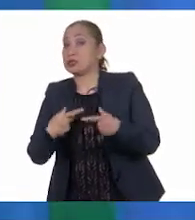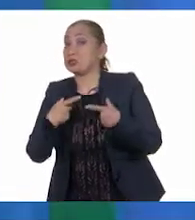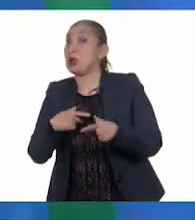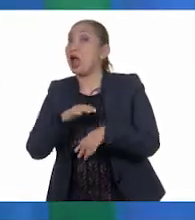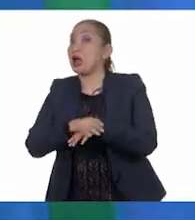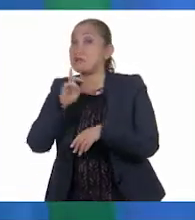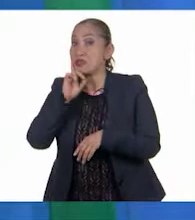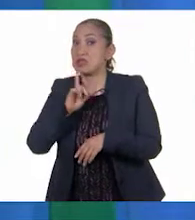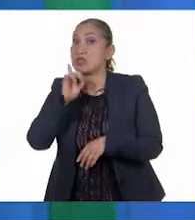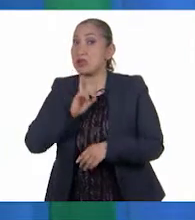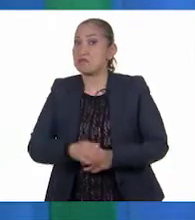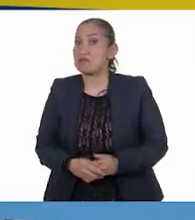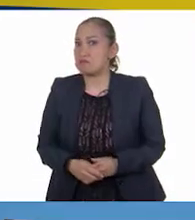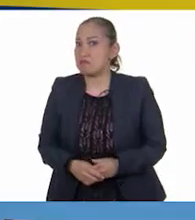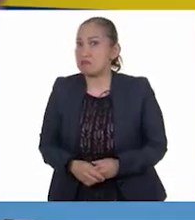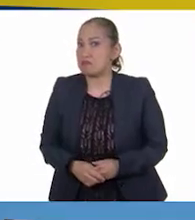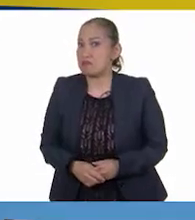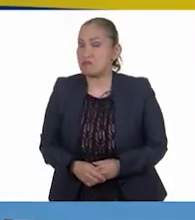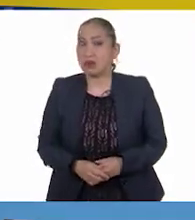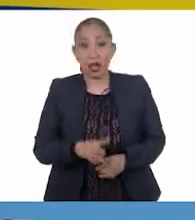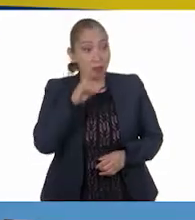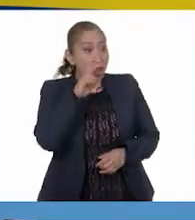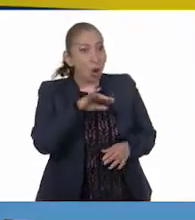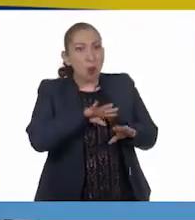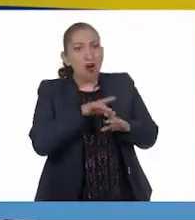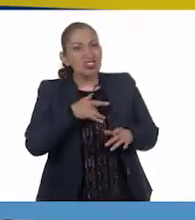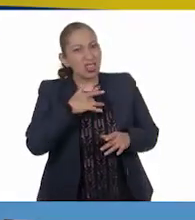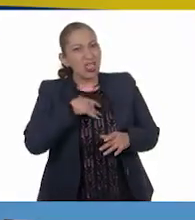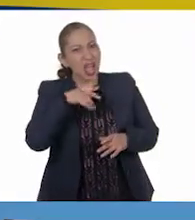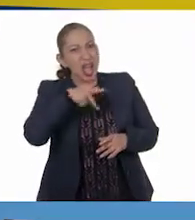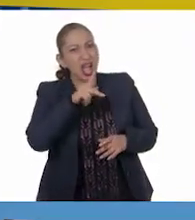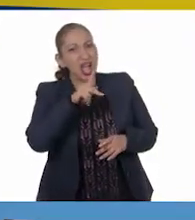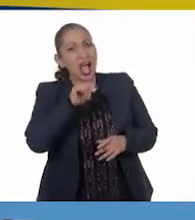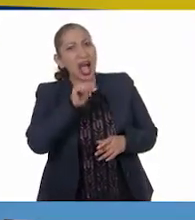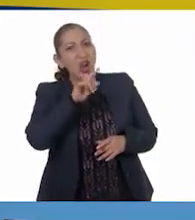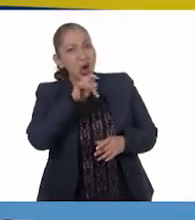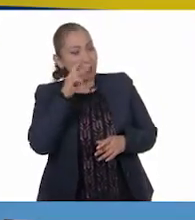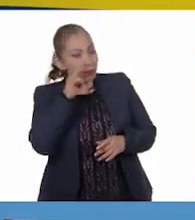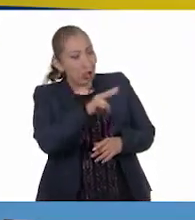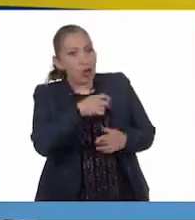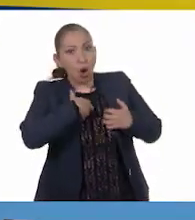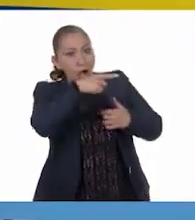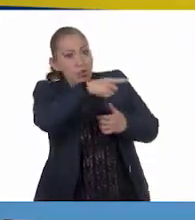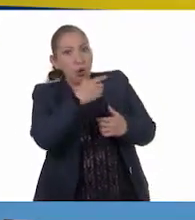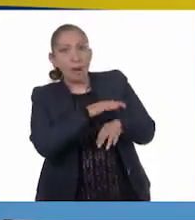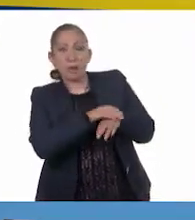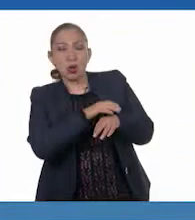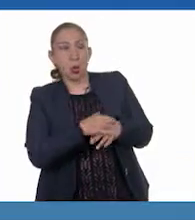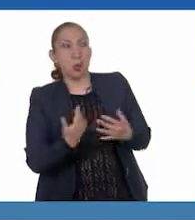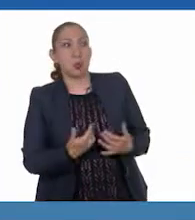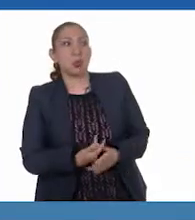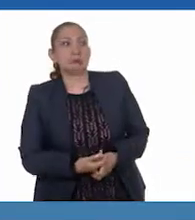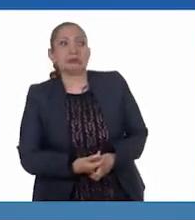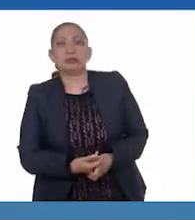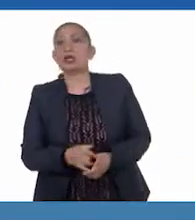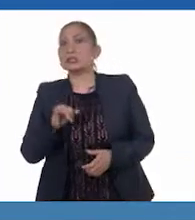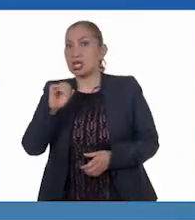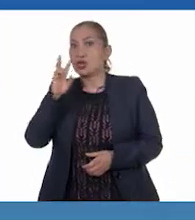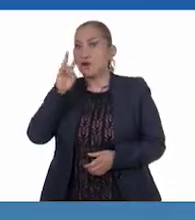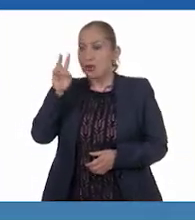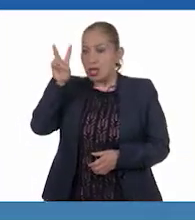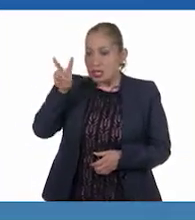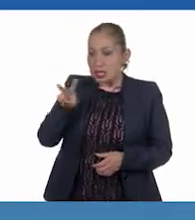de su amiga Carola. ¿Y vieron cómo se siente Carola por el enojo de Agustín? ¡Uy, sí! ¡Yo la